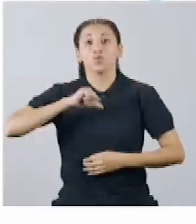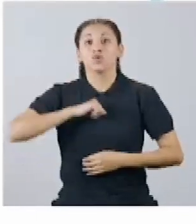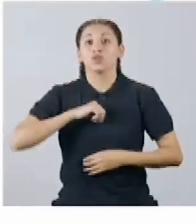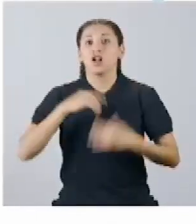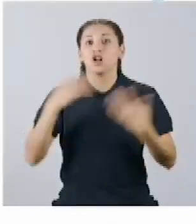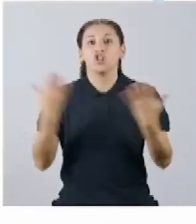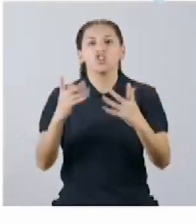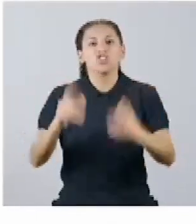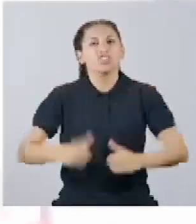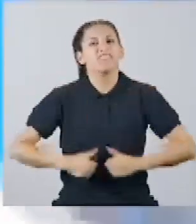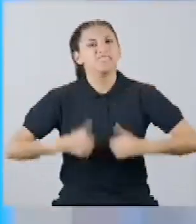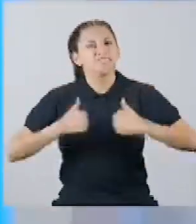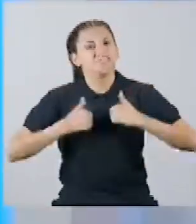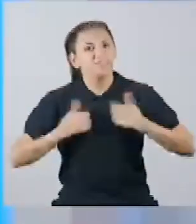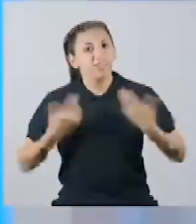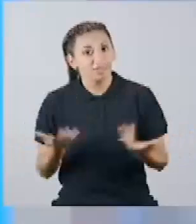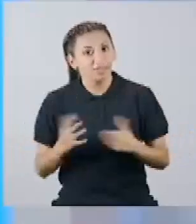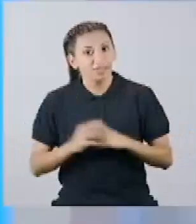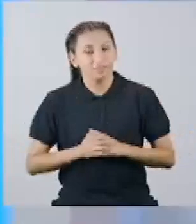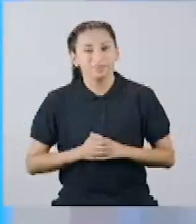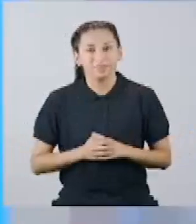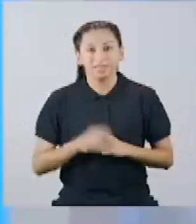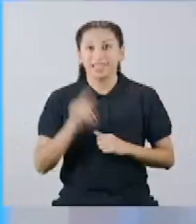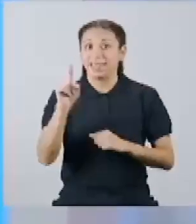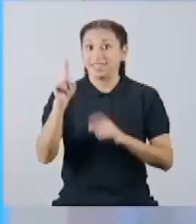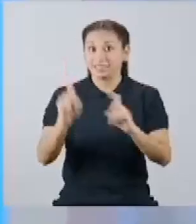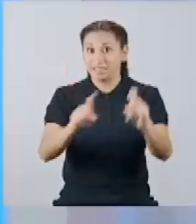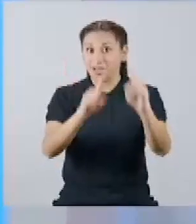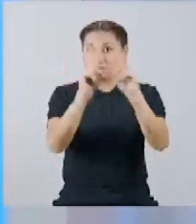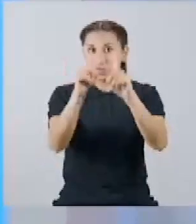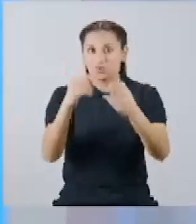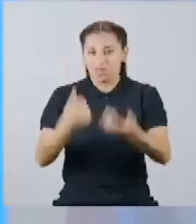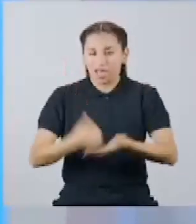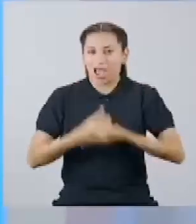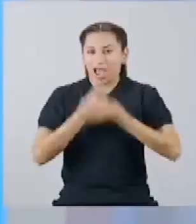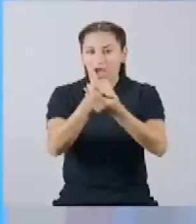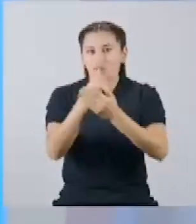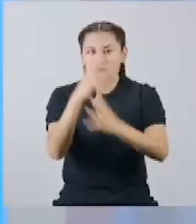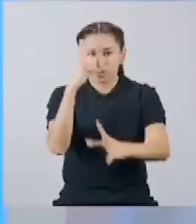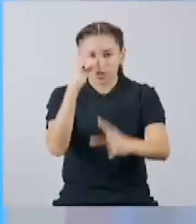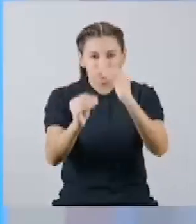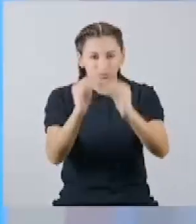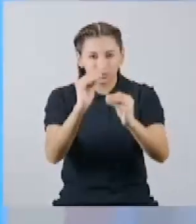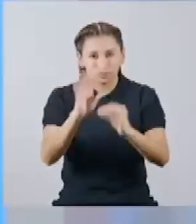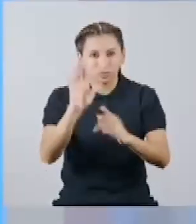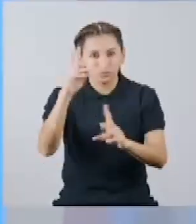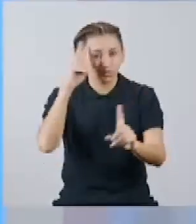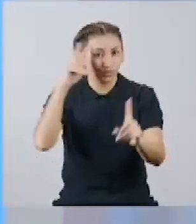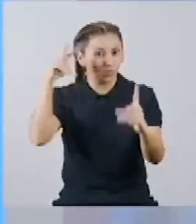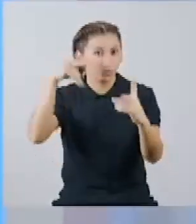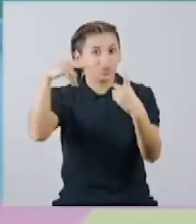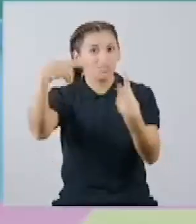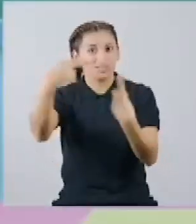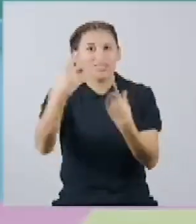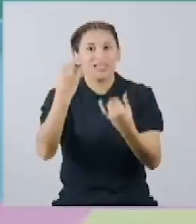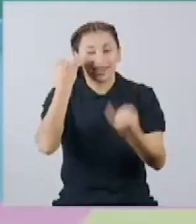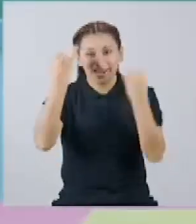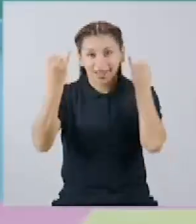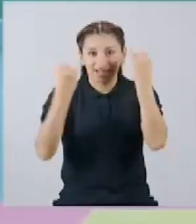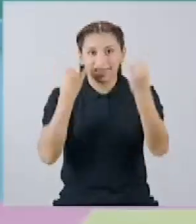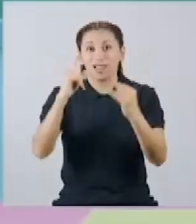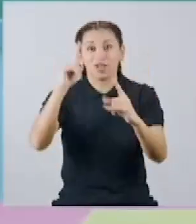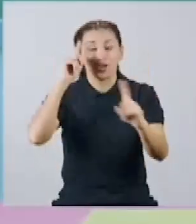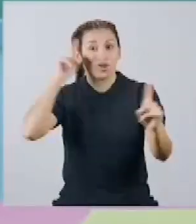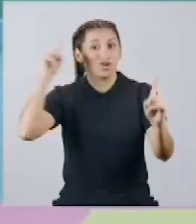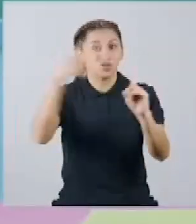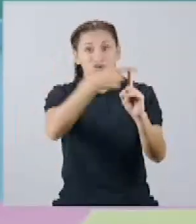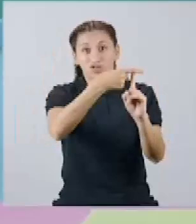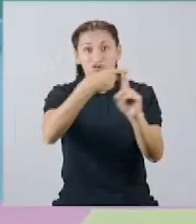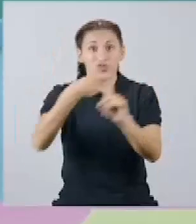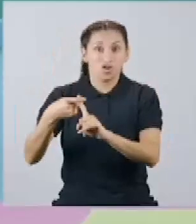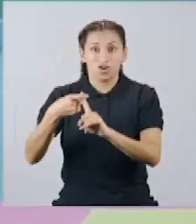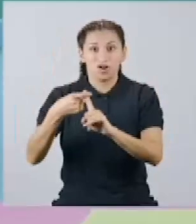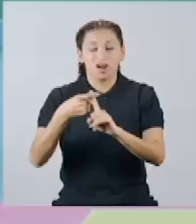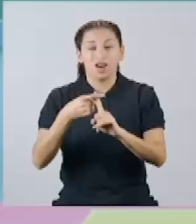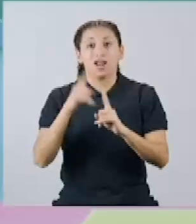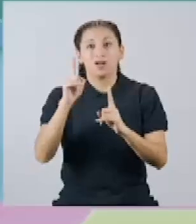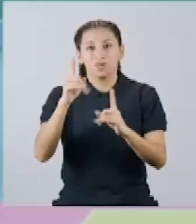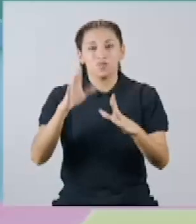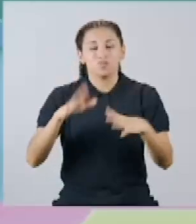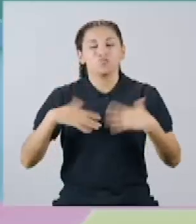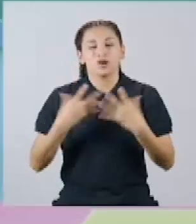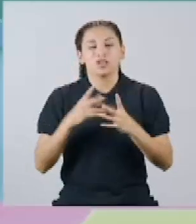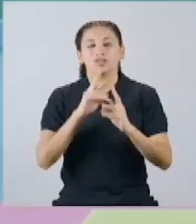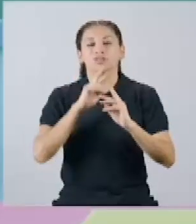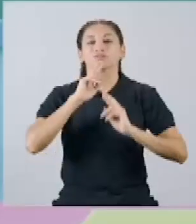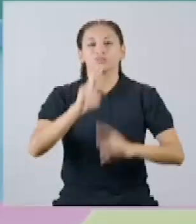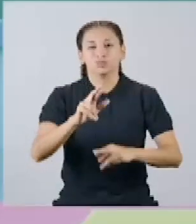donde viven? Esa pregunta ayudará a estimular la resolución creativa del problema y lograr un prototipo que realmente resuelve